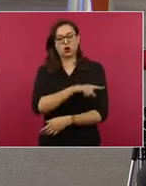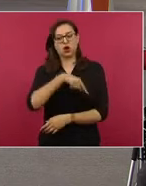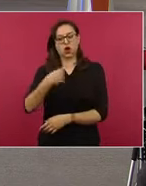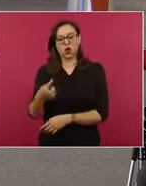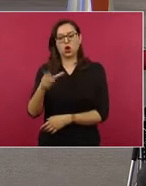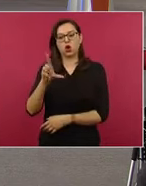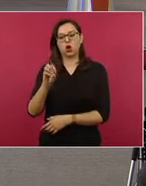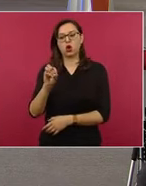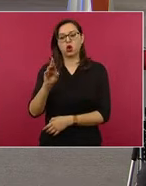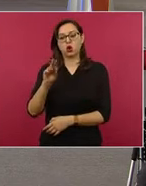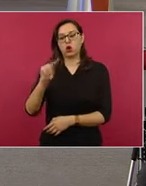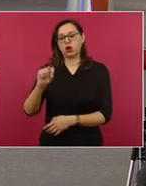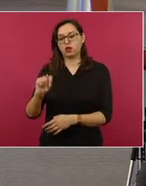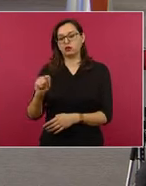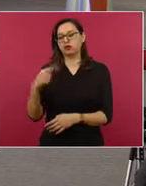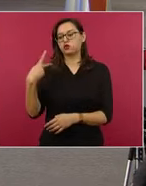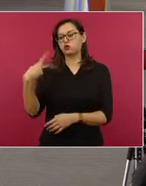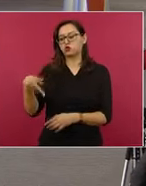casa.